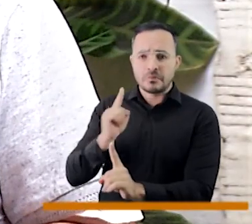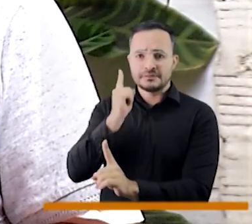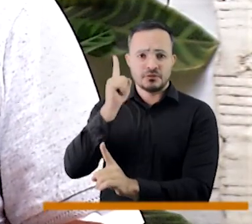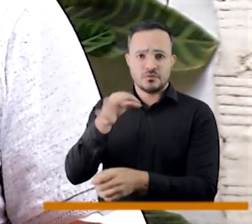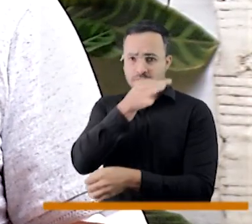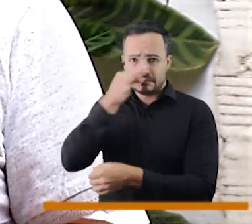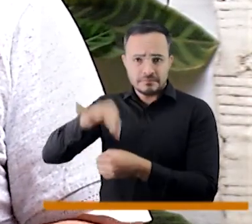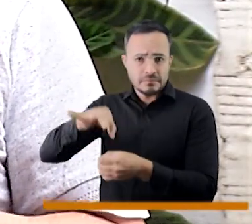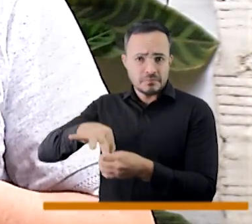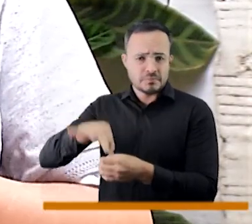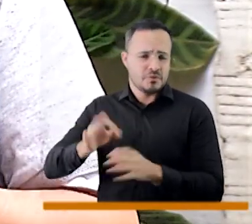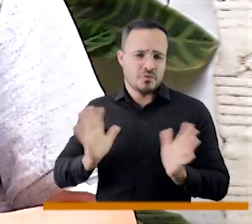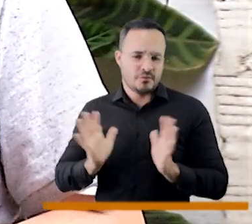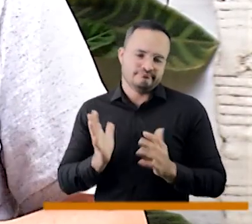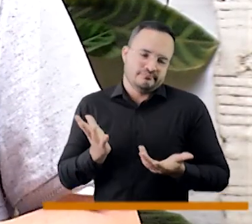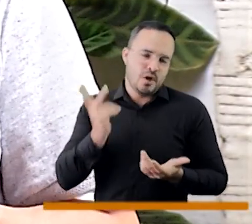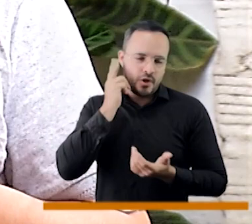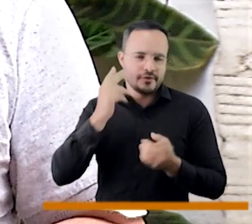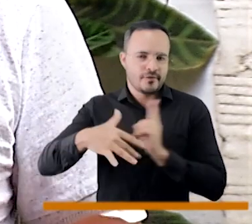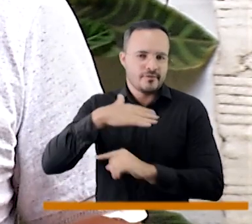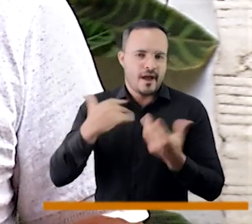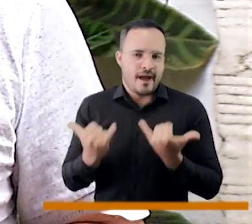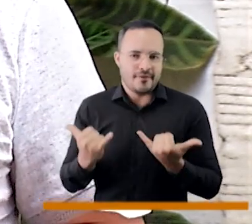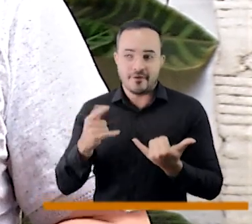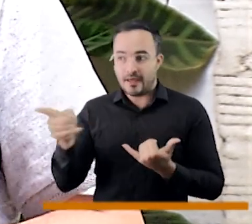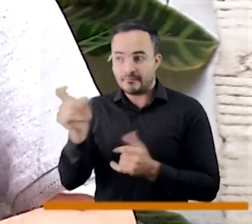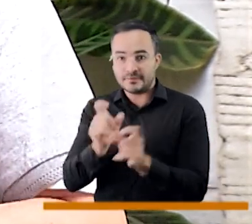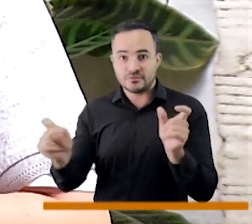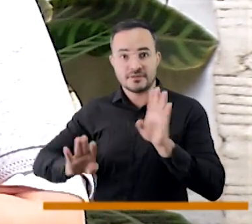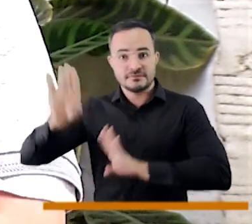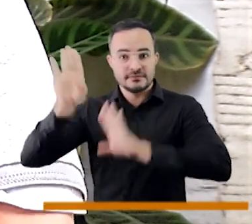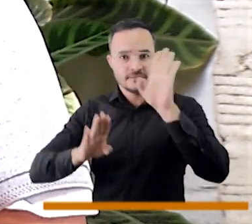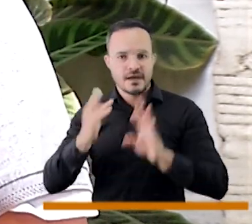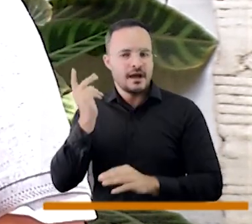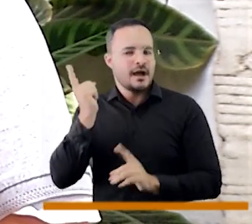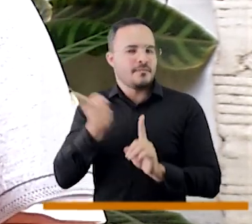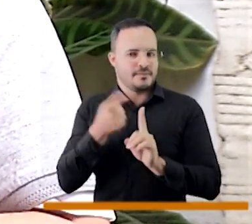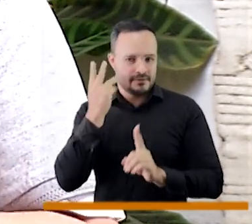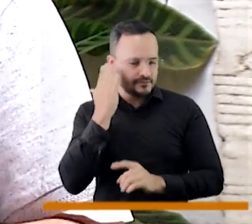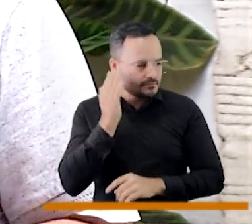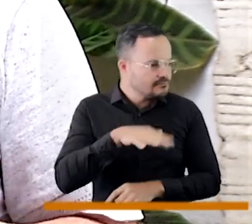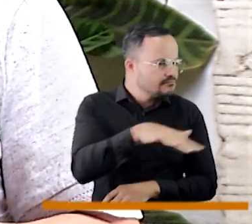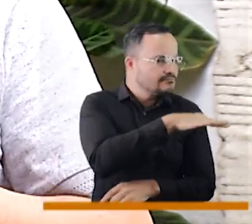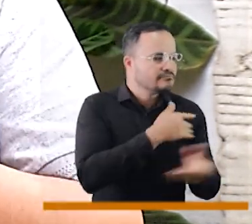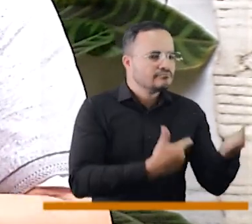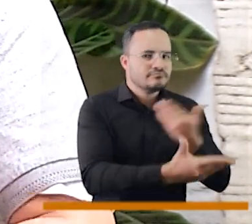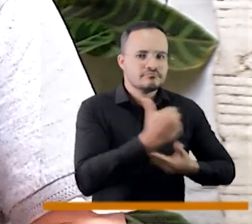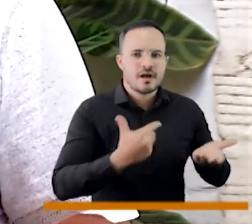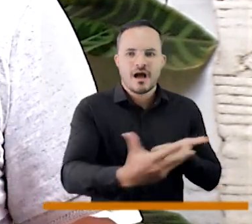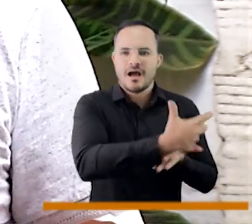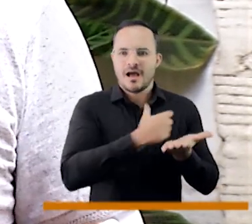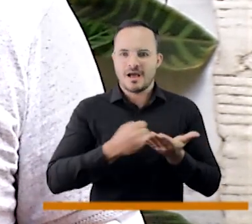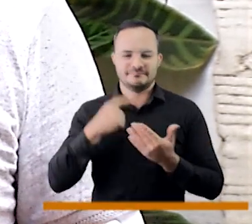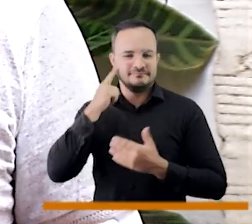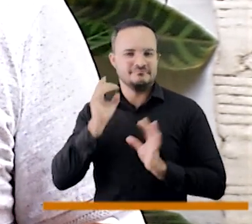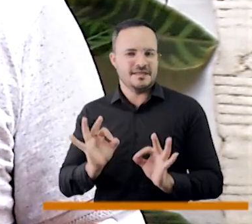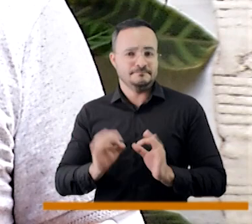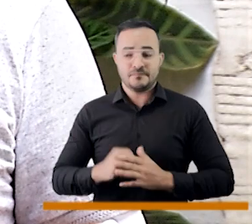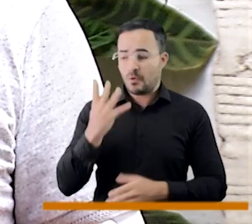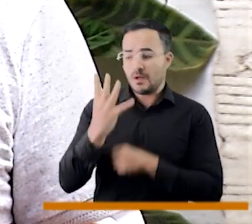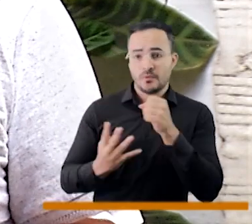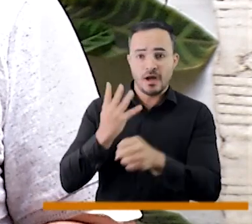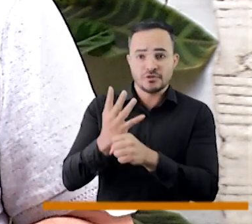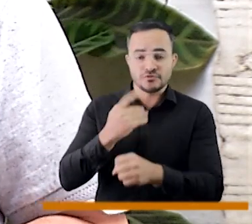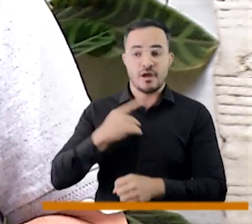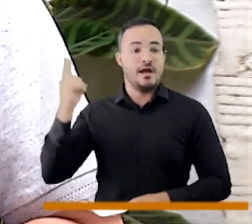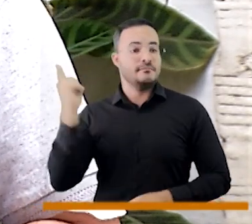es muy importante que las comunidades piensen cuáles son sus problemas y cuáles son las formas de solución. Porque muchas veces, cada 4 años, llegan candidatos a decirle a